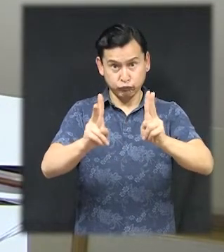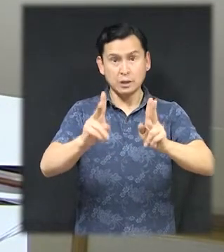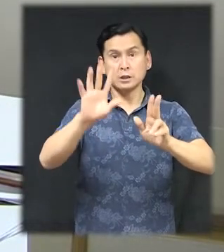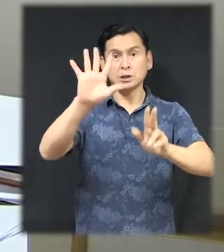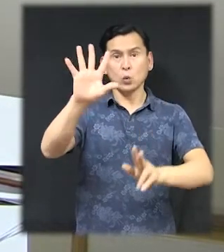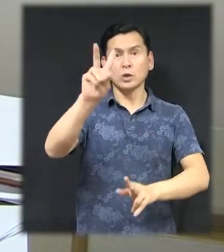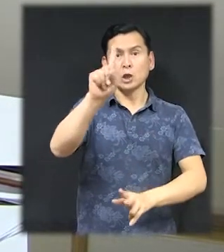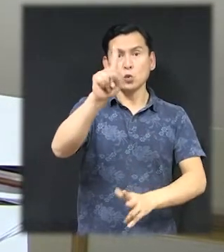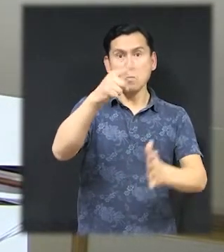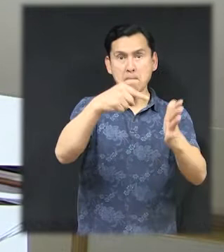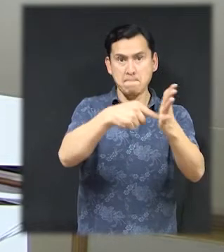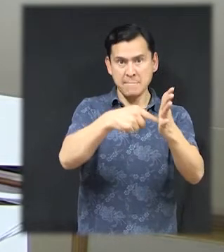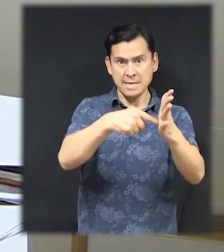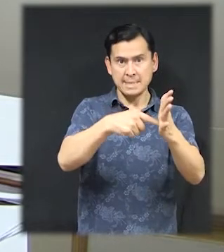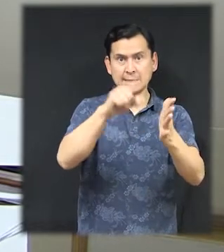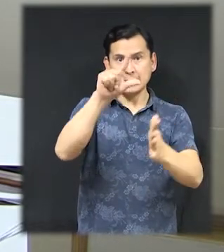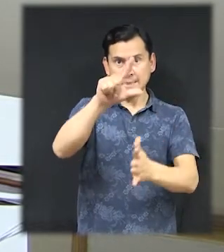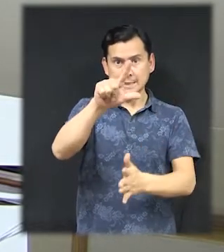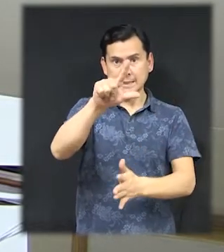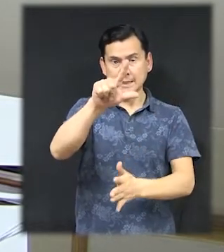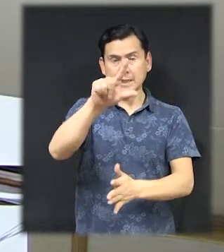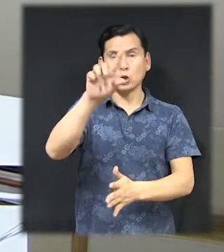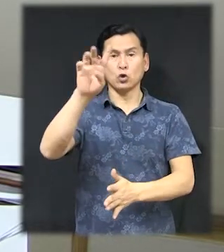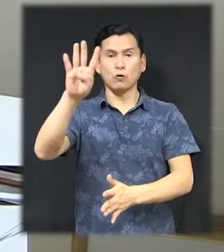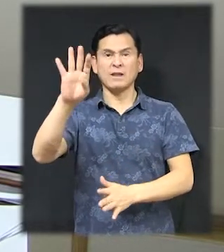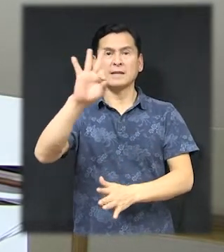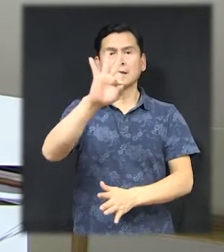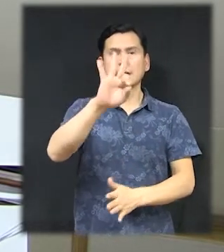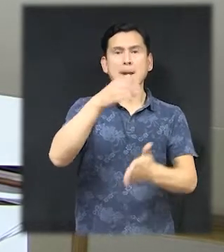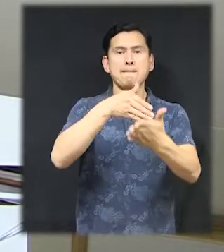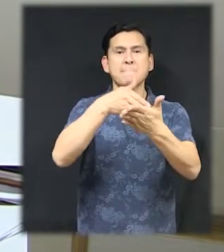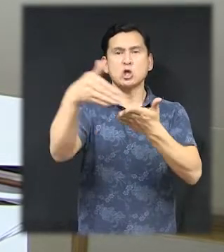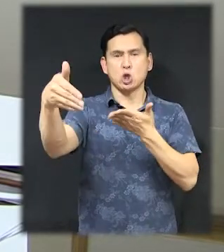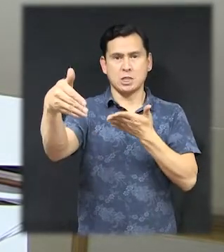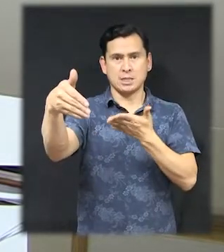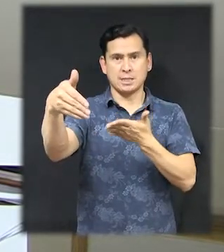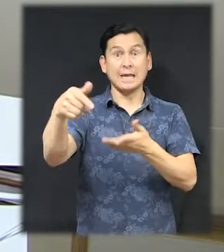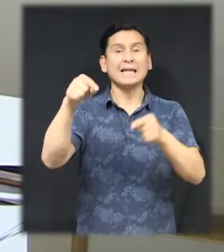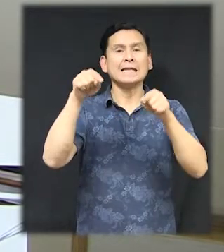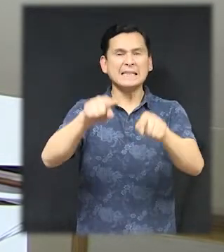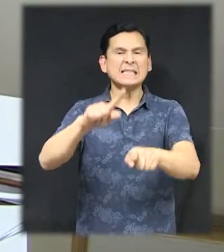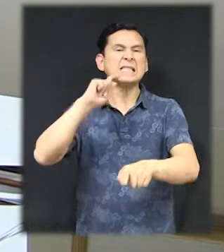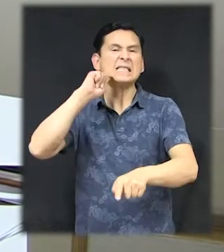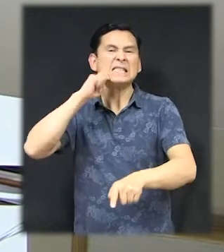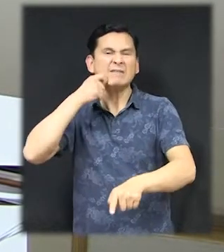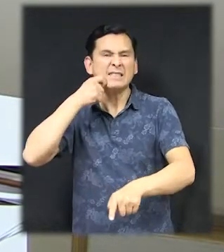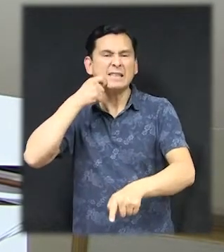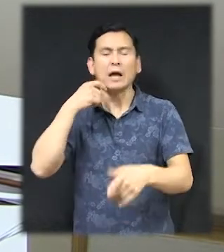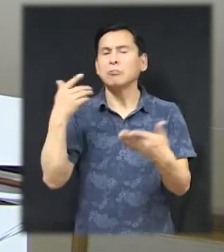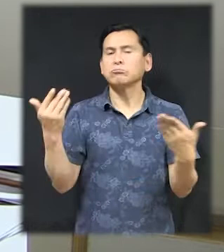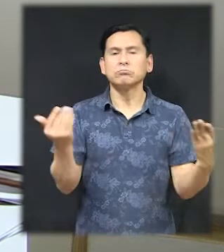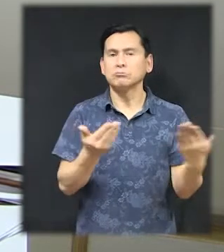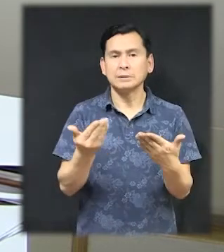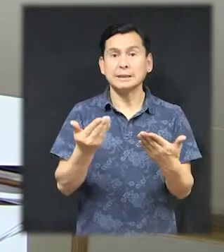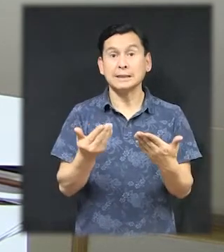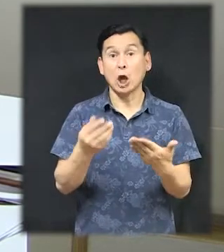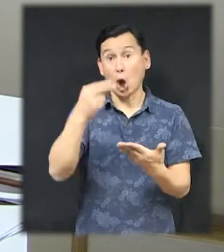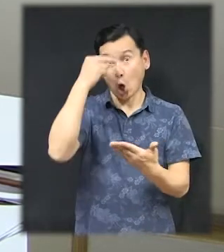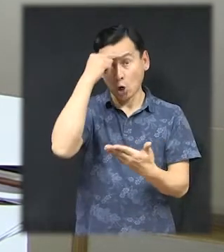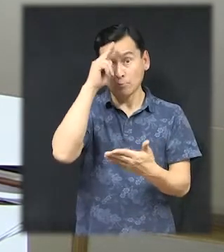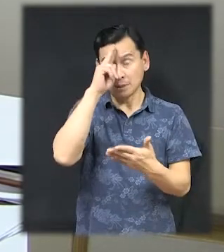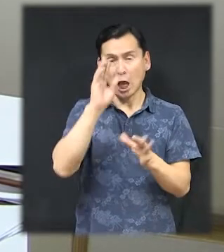venía arrastrando durante la última década cercana a los 7.000 millones de pesos anuales. Bajo esta